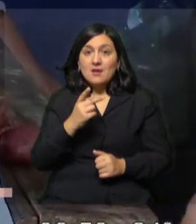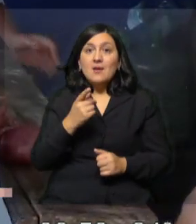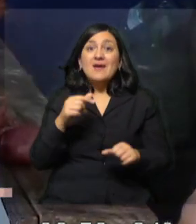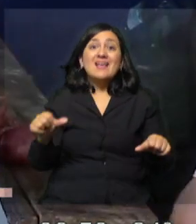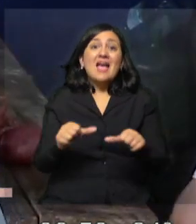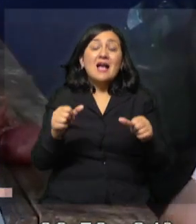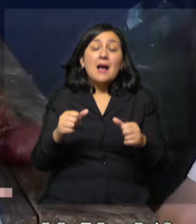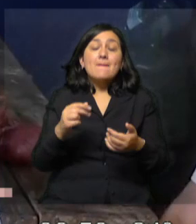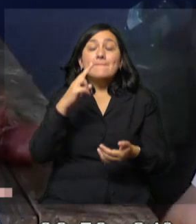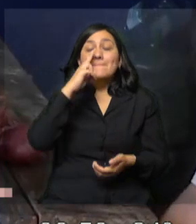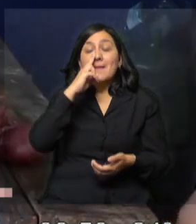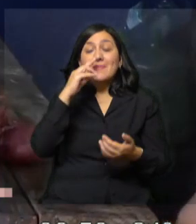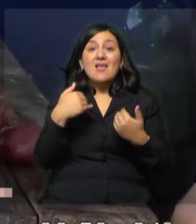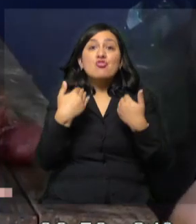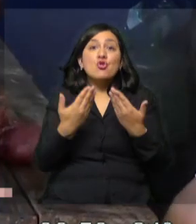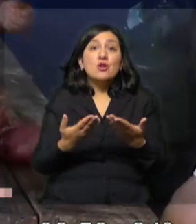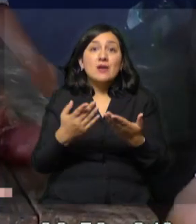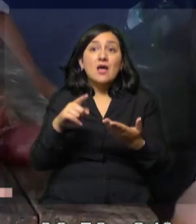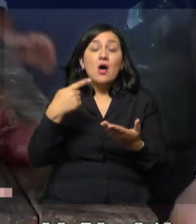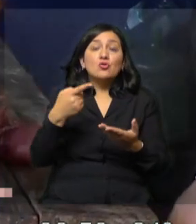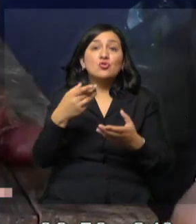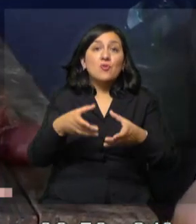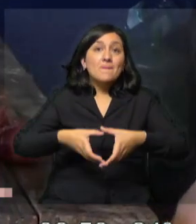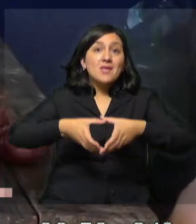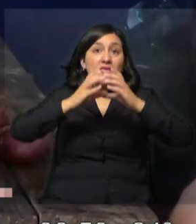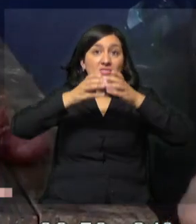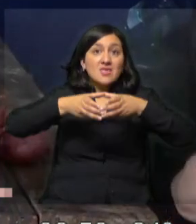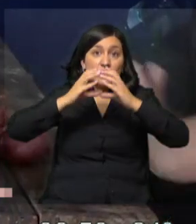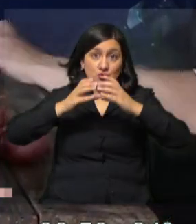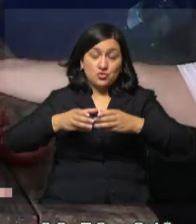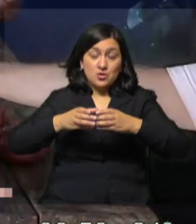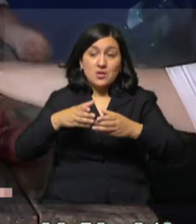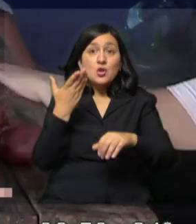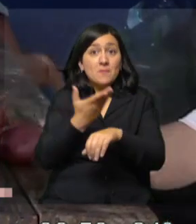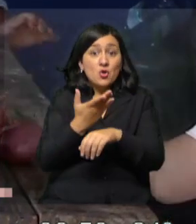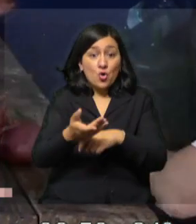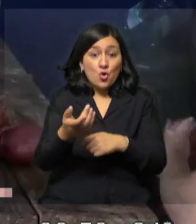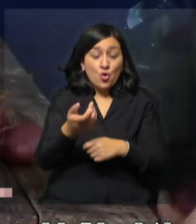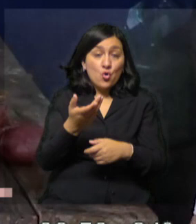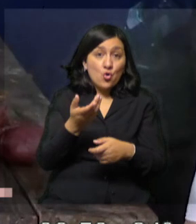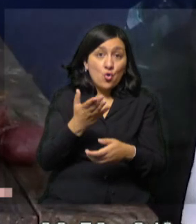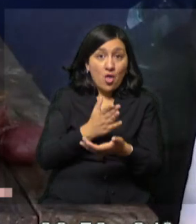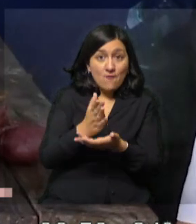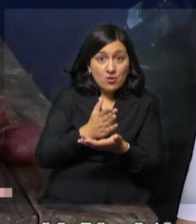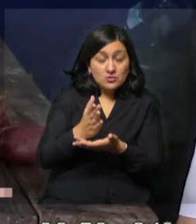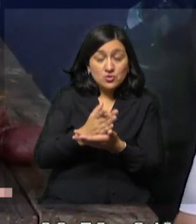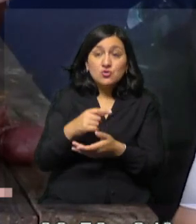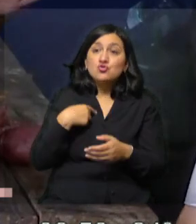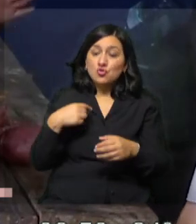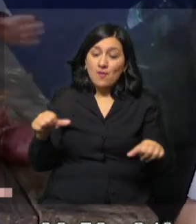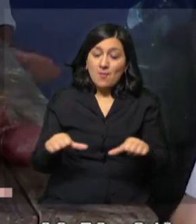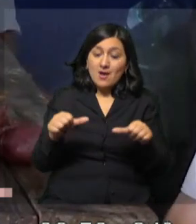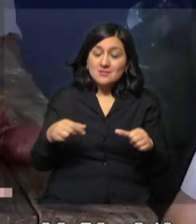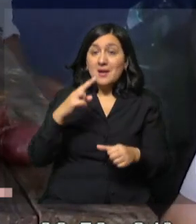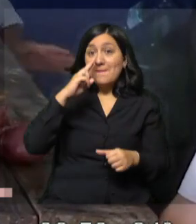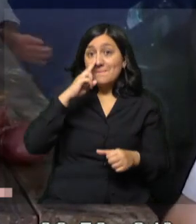pan para donar a otras iniciativas, a otros merenderos, y nos pidió colaboración, vamos a participar en la elaboración del pan